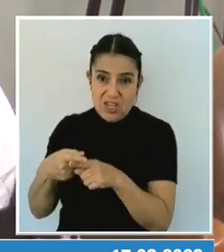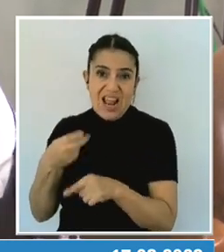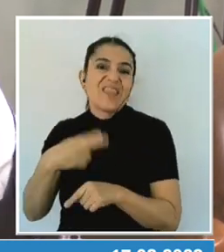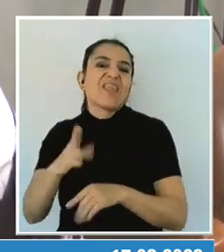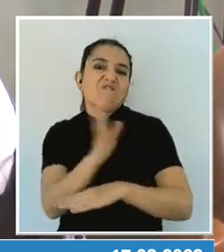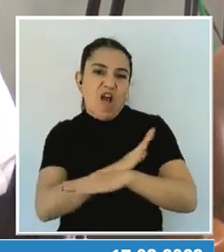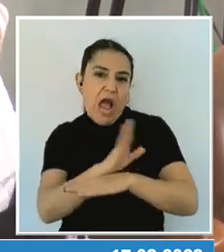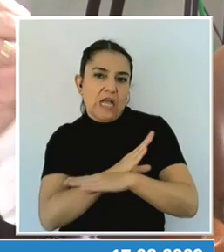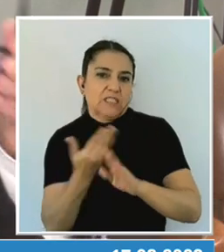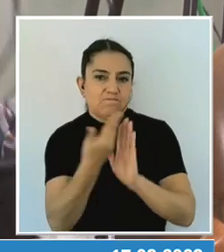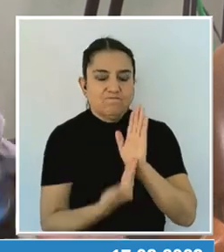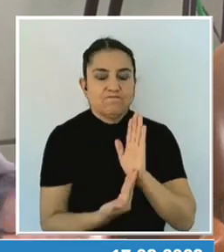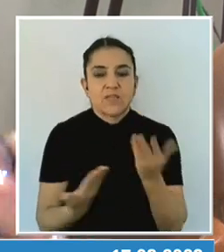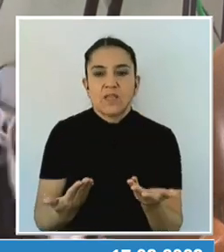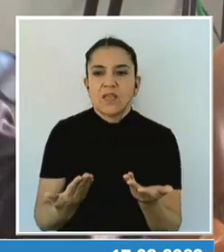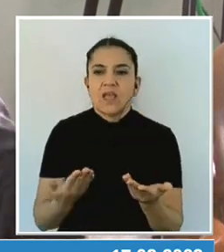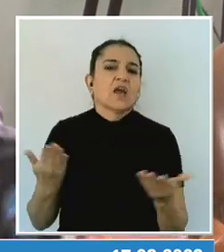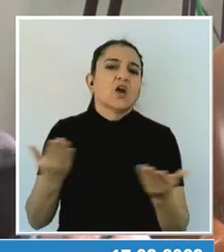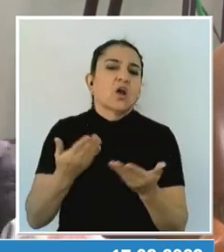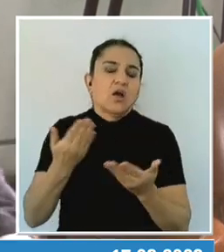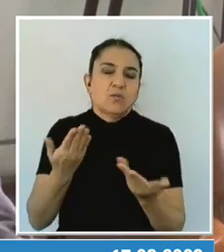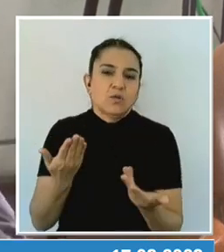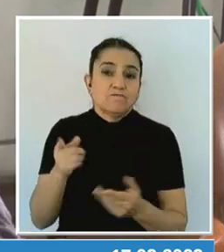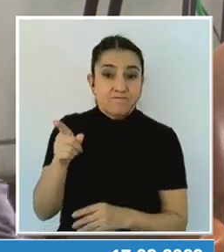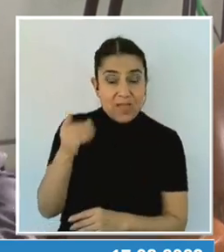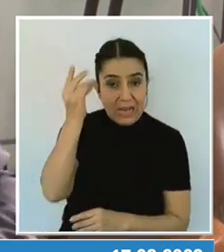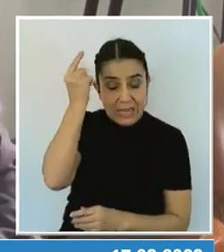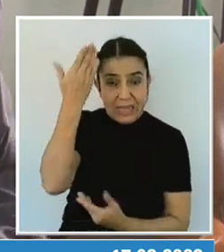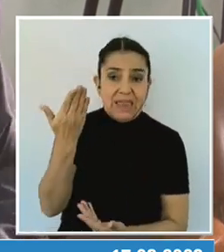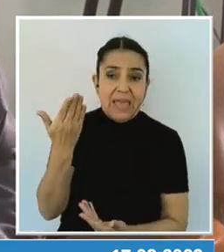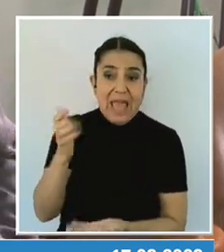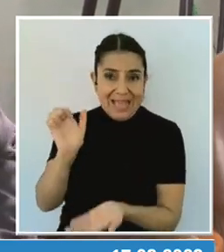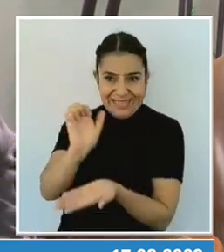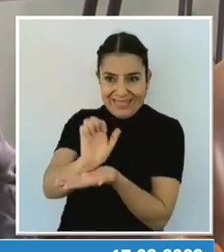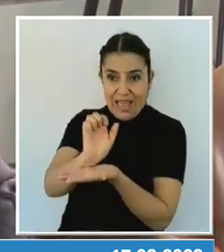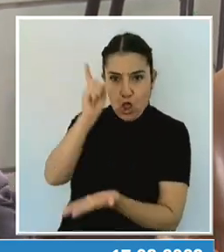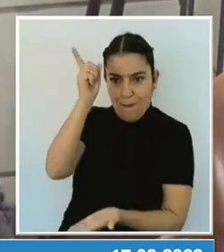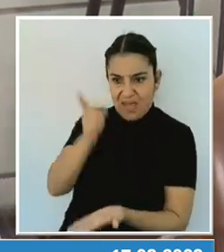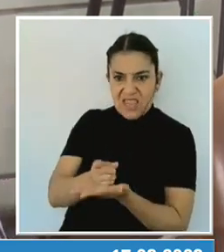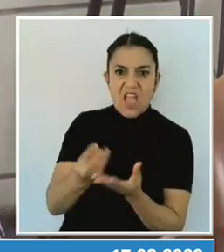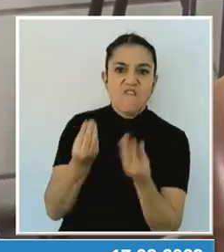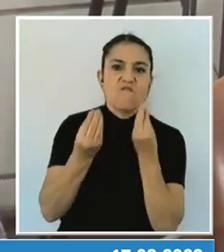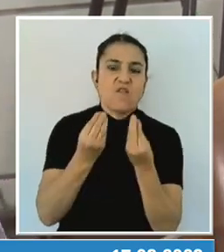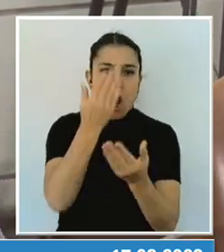lo hace a partir de la idea de que el Estado tiene un mandato en materia de bien común y que los particulares